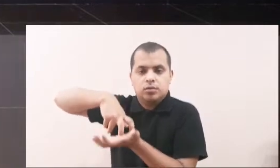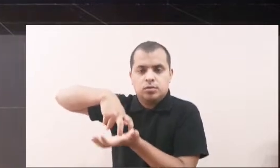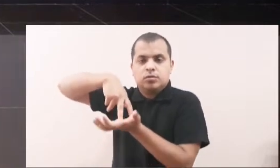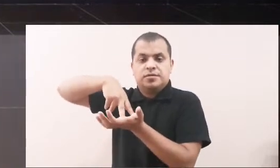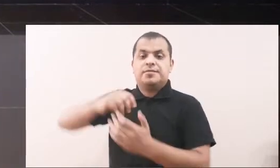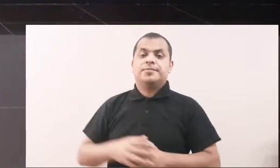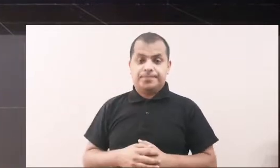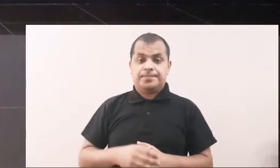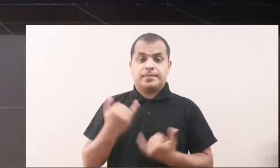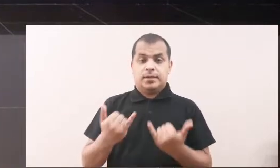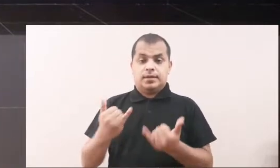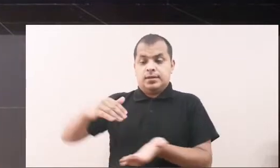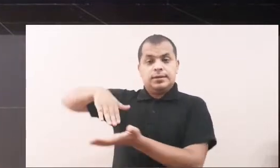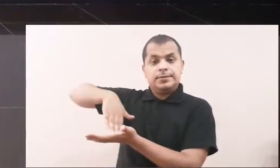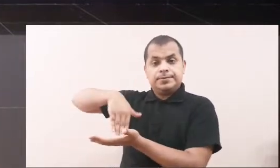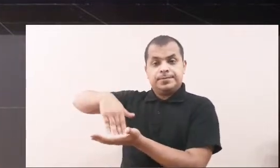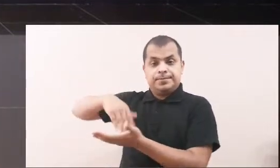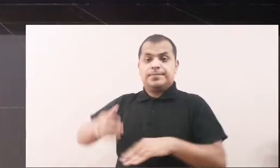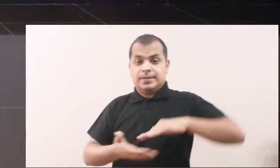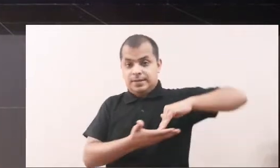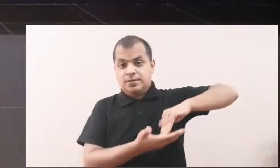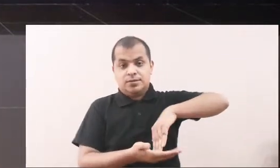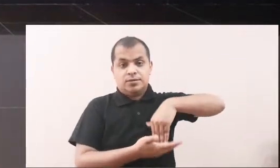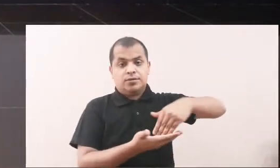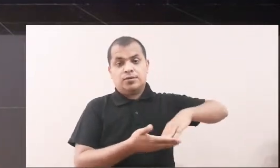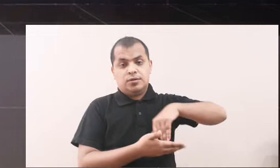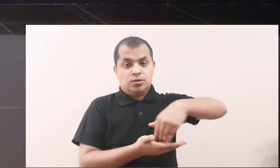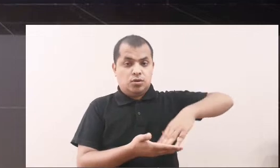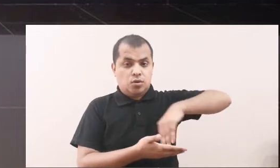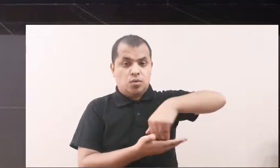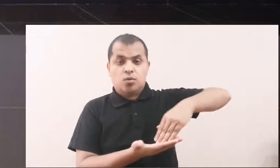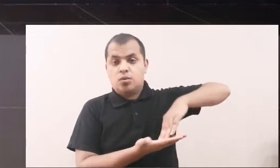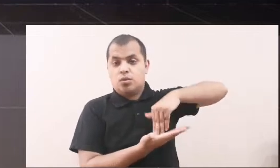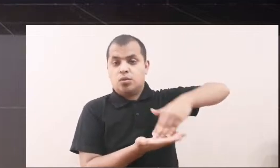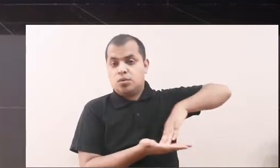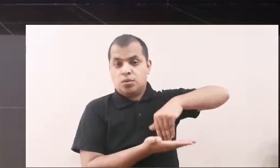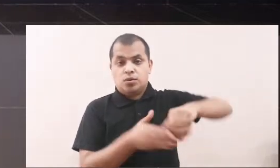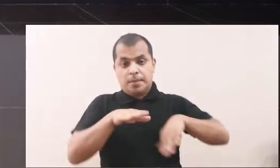Y finalmente llego al tobillo, donde puedo hacer círculo con los talones a un lado